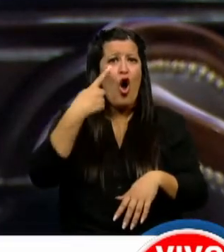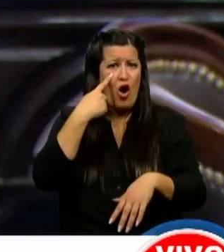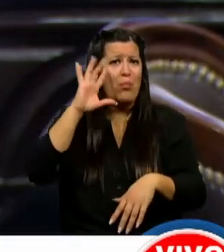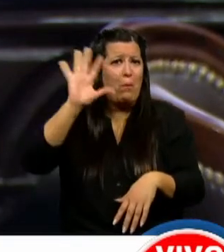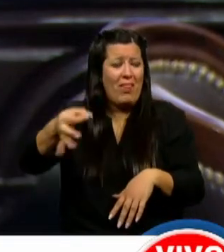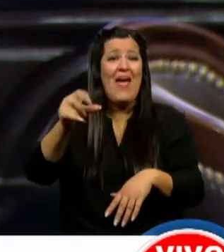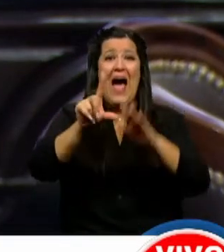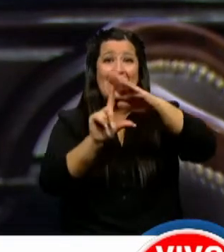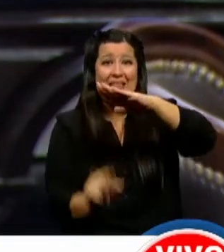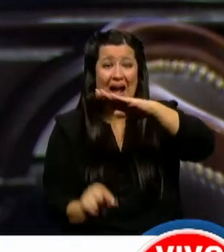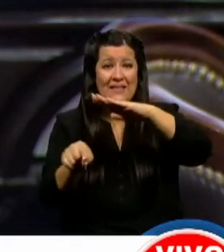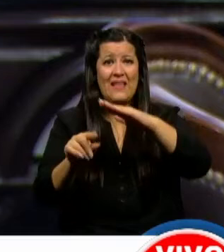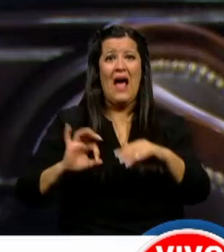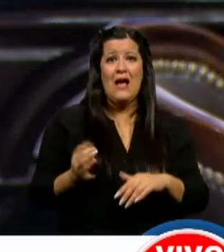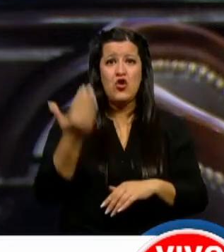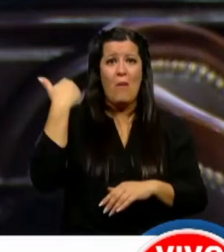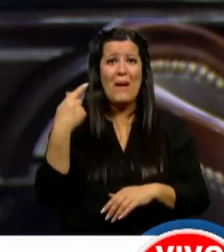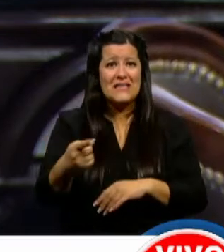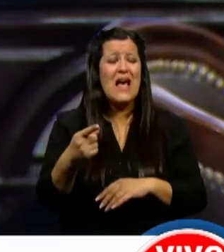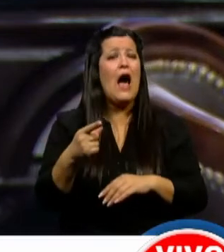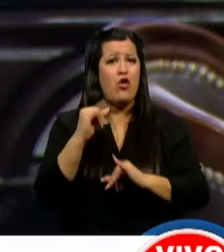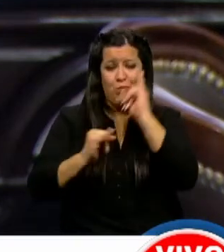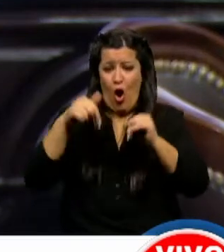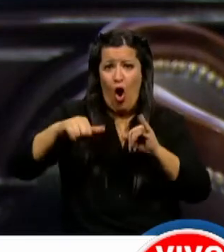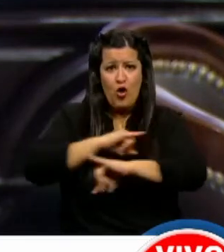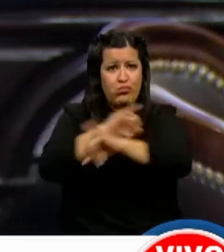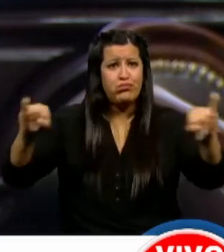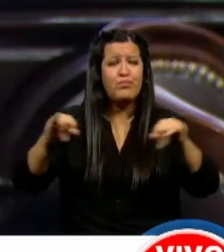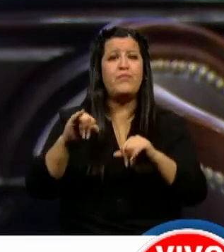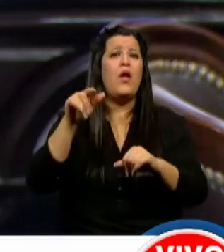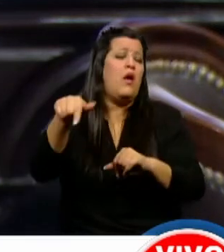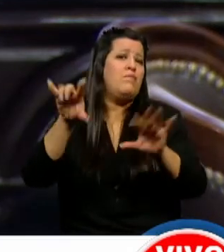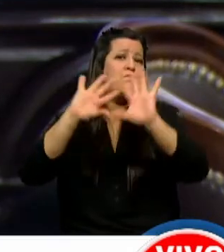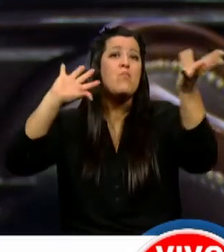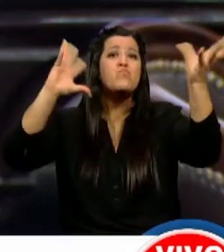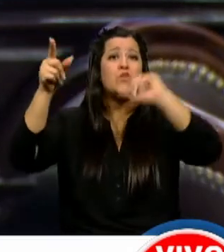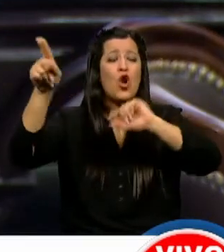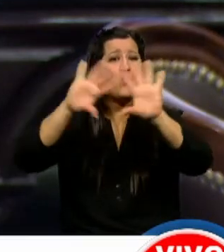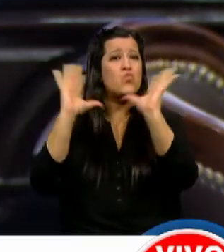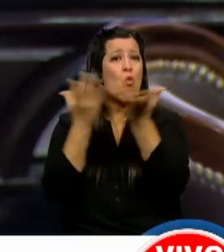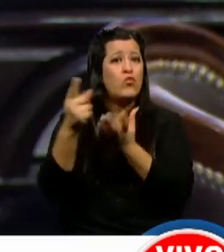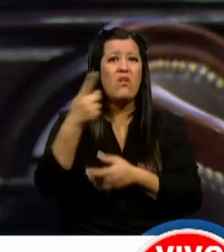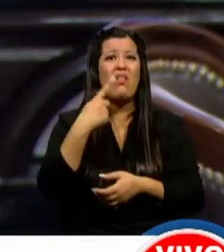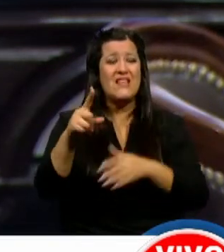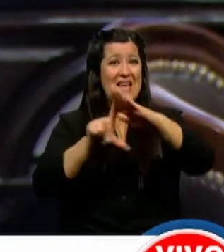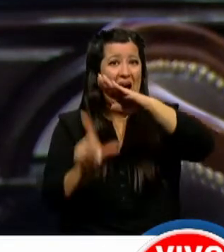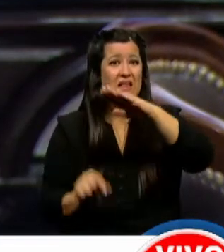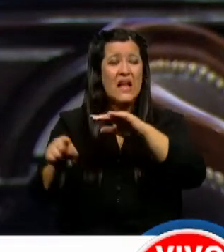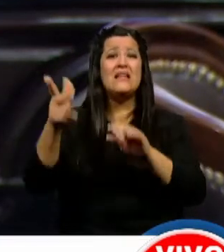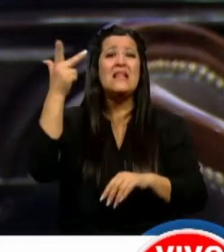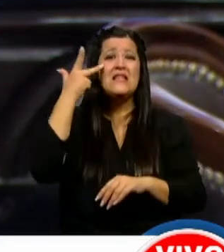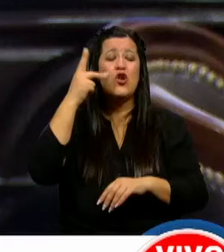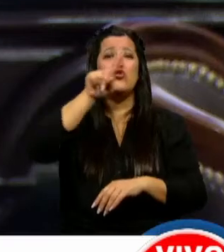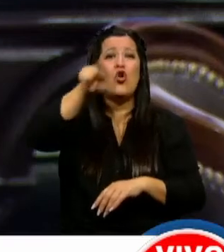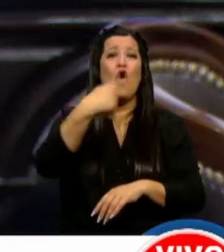la Antártida, el año pasado, el dato se conoció hoy, la Organización Meteorológica Mundial demostraba que llegaba a